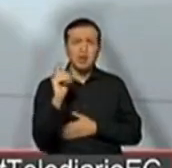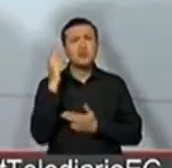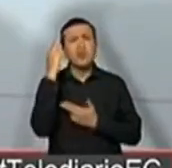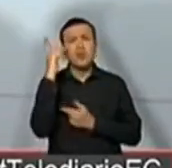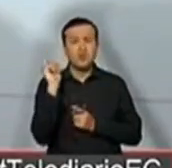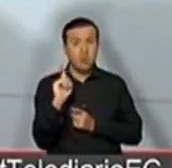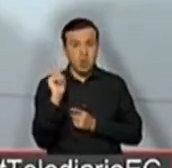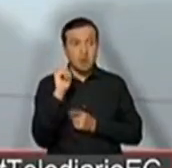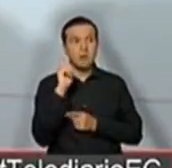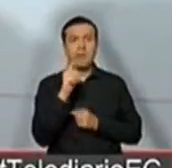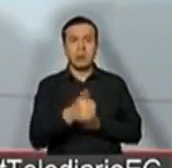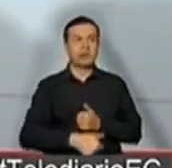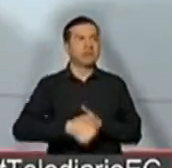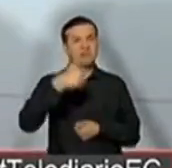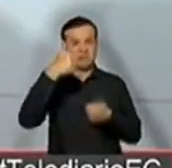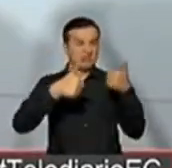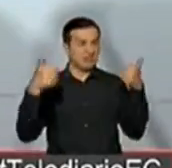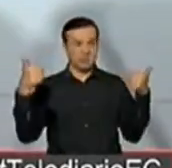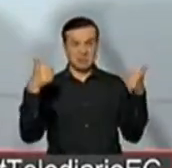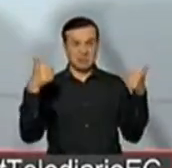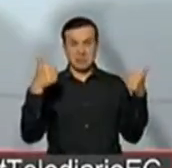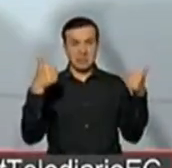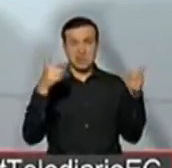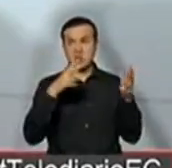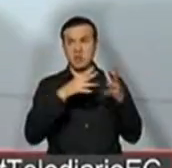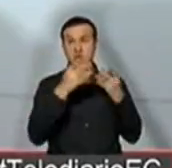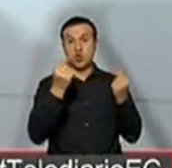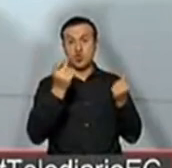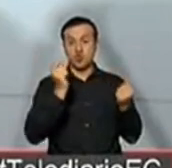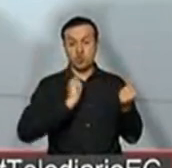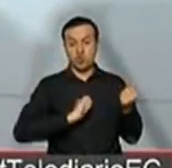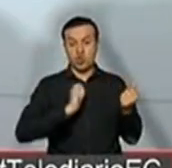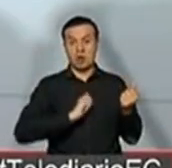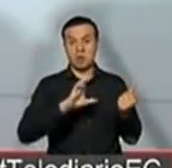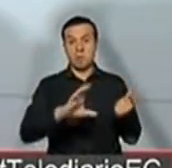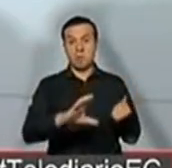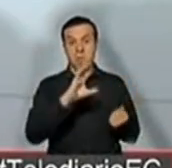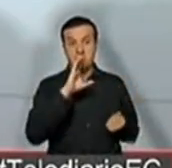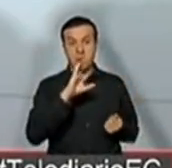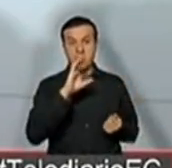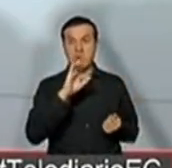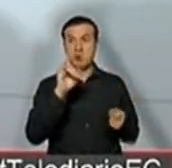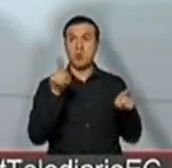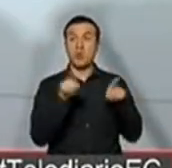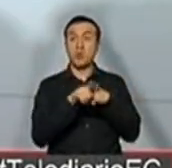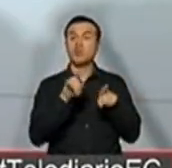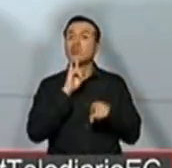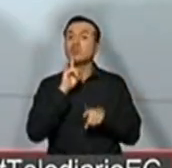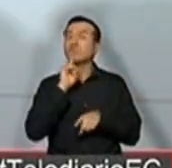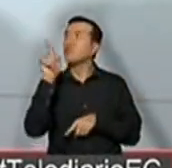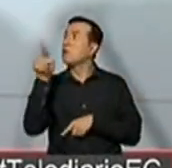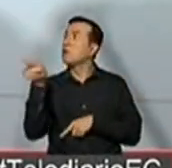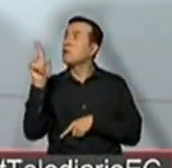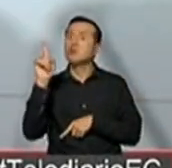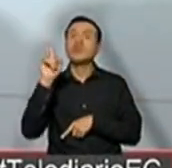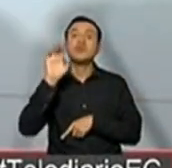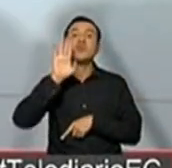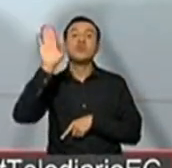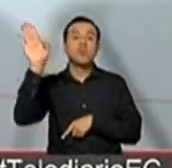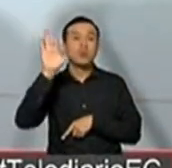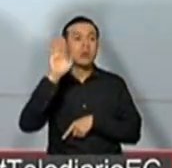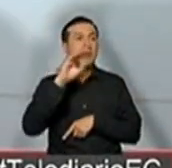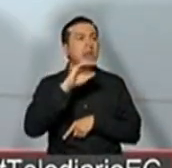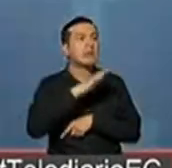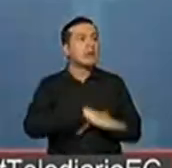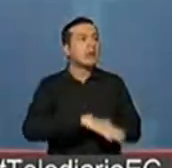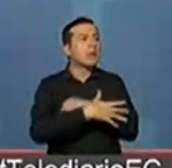soldado, pero al gran burócrata que tiene unos sueldos a nivel de Luxemburgo, cuando en este país la gente vive al nivel de la